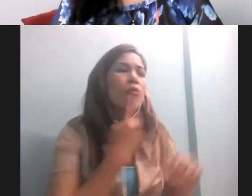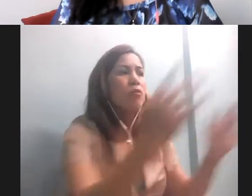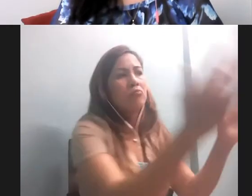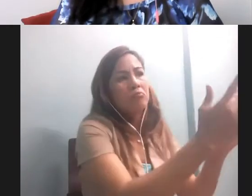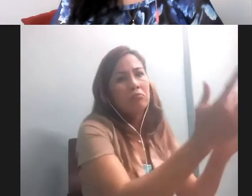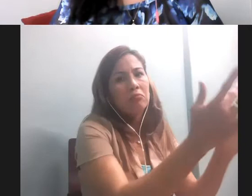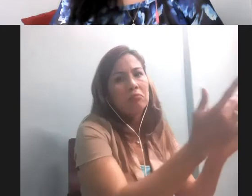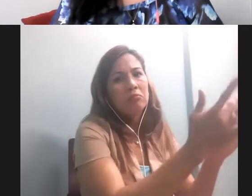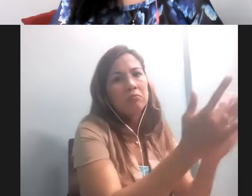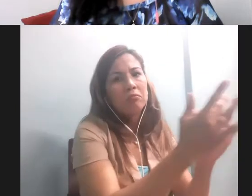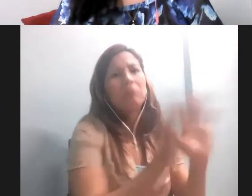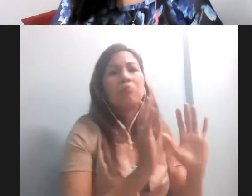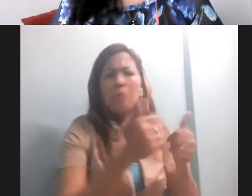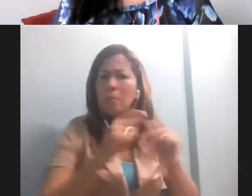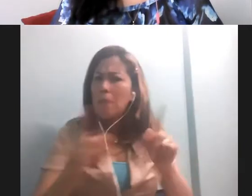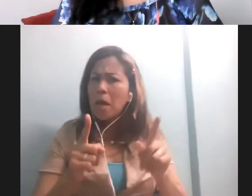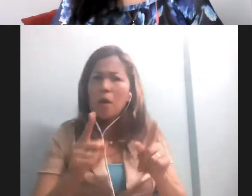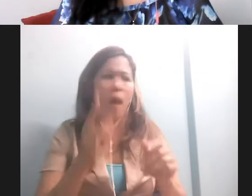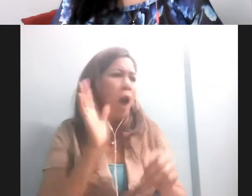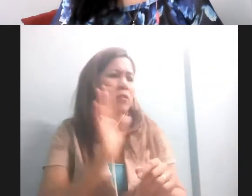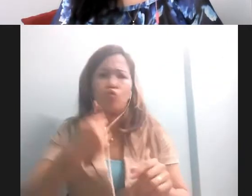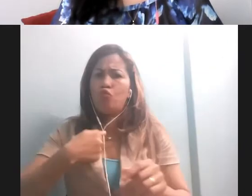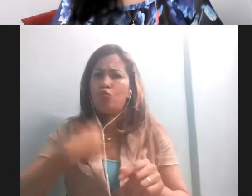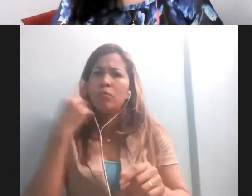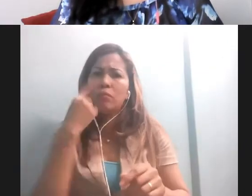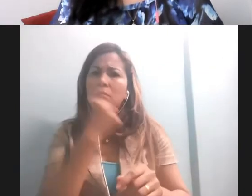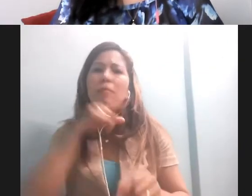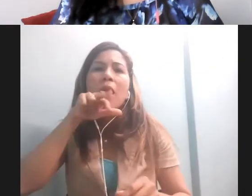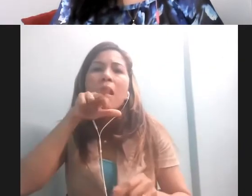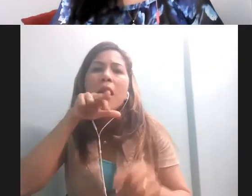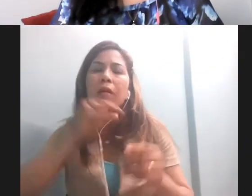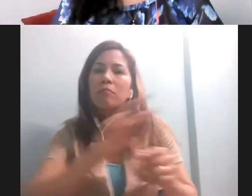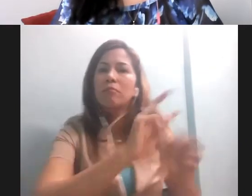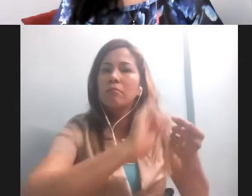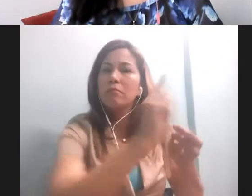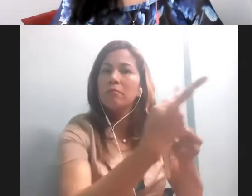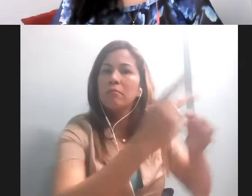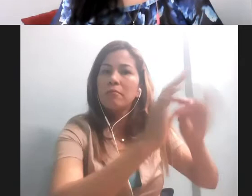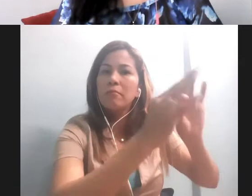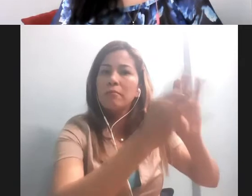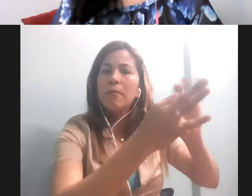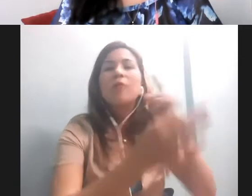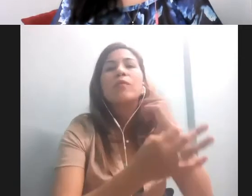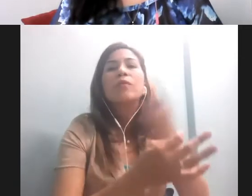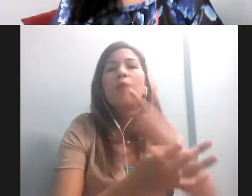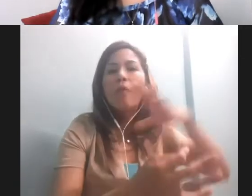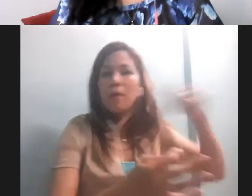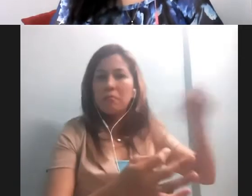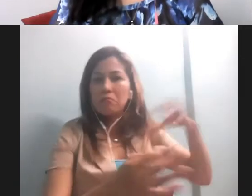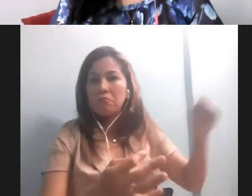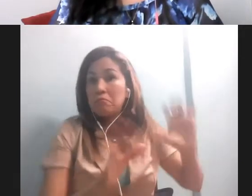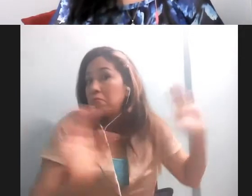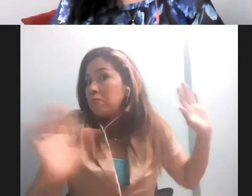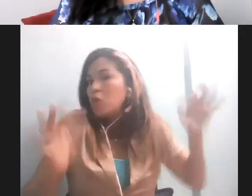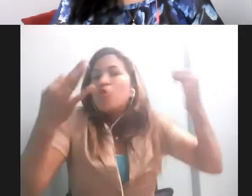forma, pero realmente ellos son un canal de comunicación, realmente, aunque es una persona que está allí, que está allí, realmente tú te estás sirviendo para comunicarte con las personas sordas que están